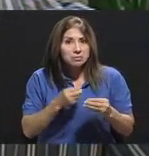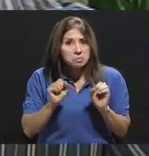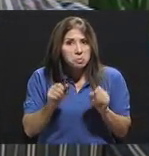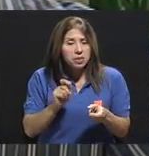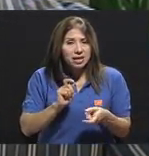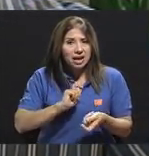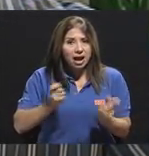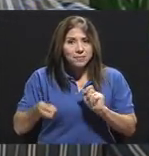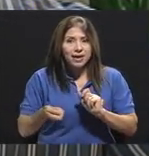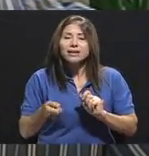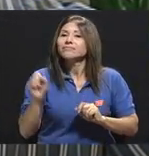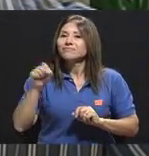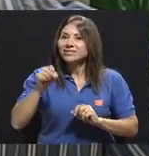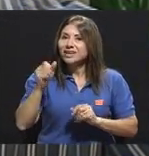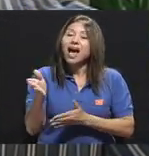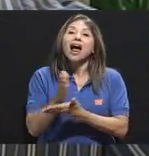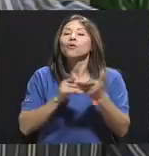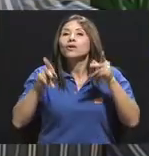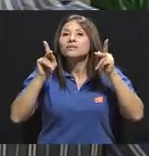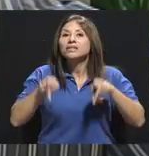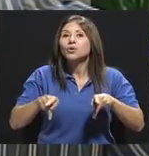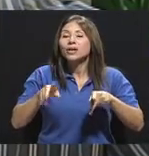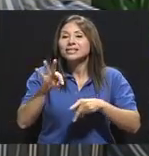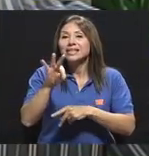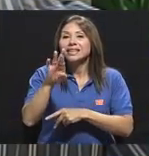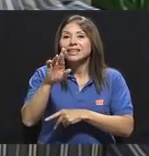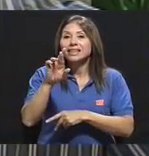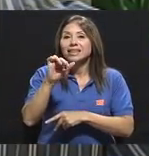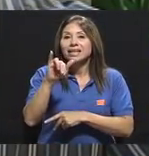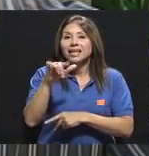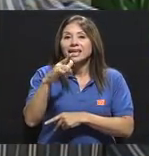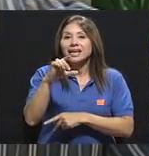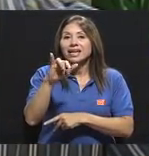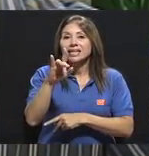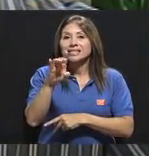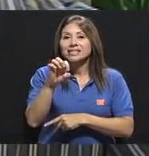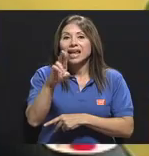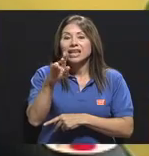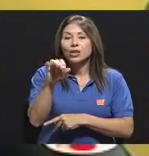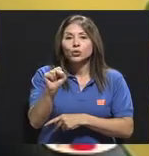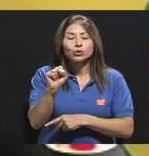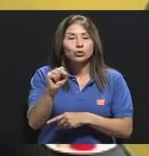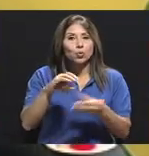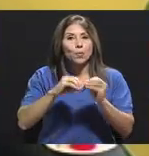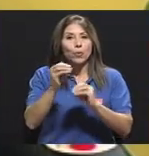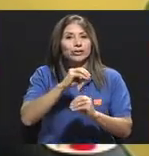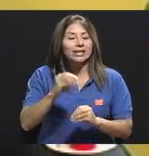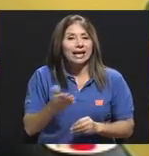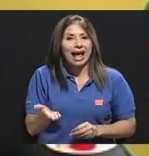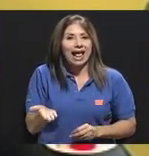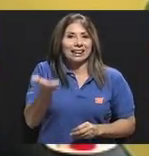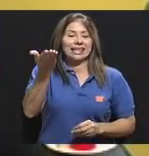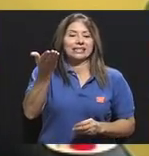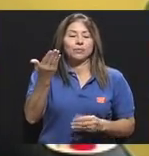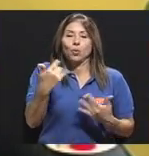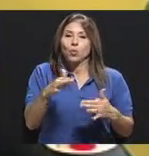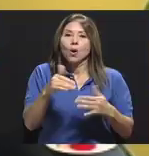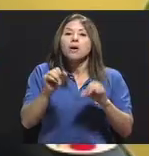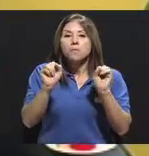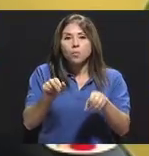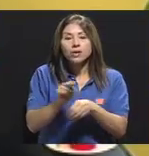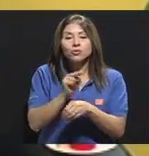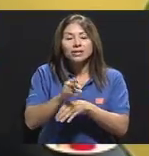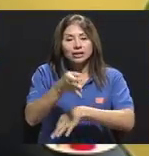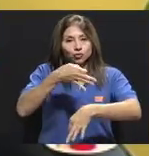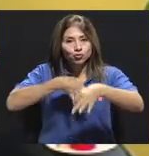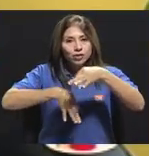encontrado gente que tiene trileros en 900 altísimos verdad uno habla de trileros muy altos Eh puede hacer uso de sustitutos o